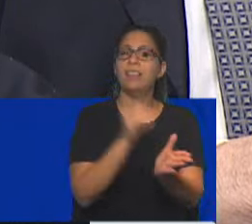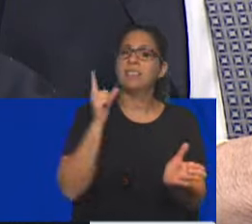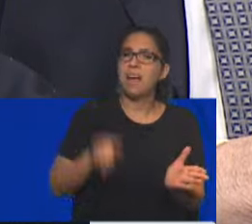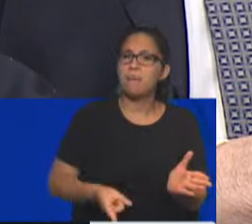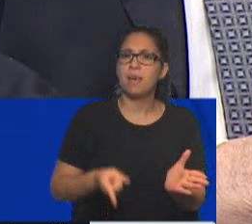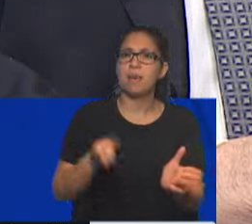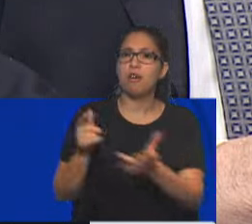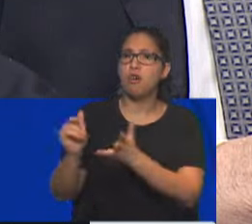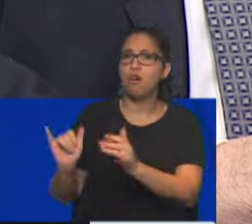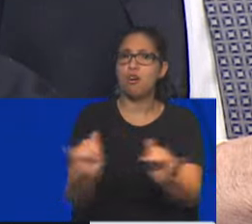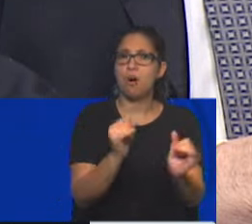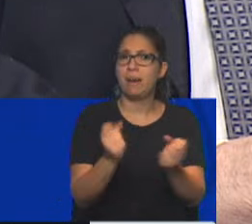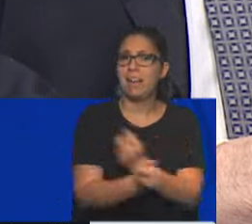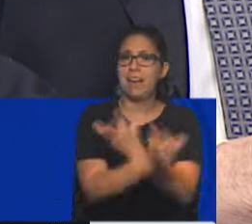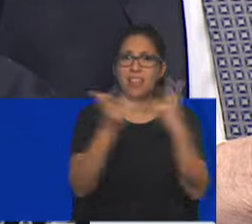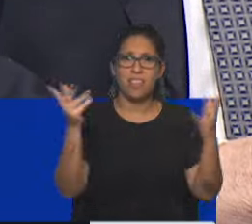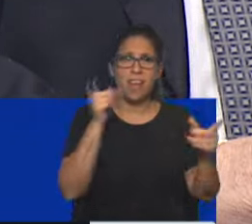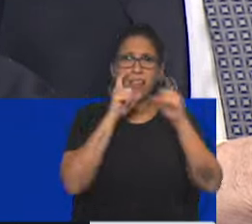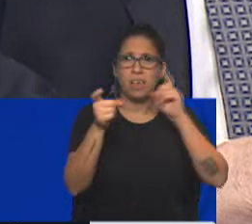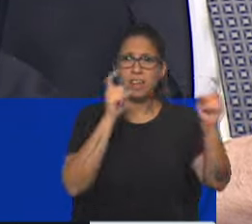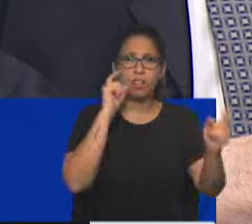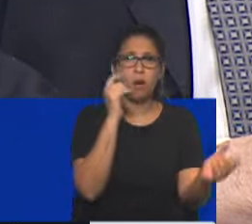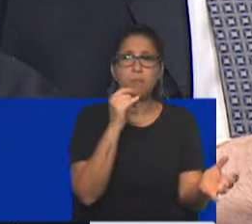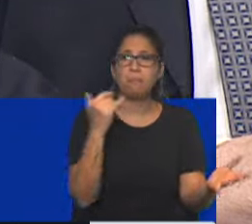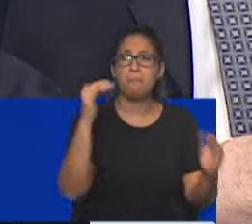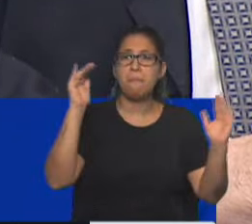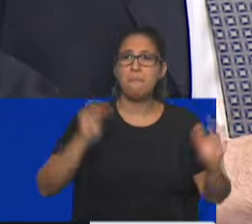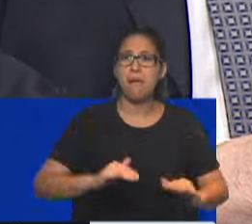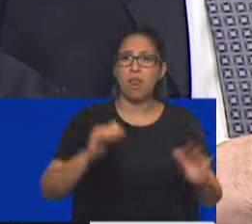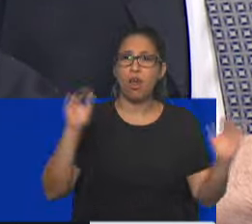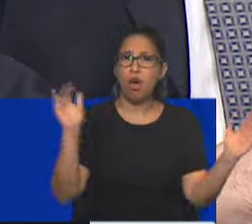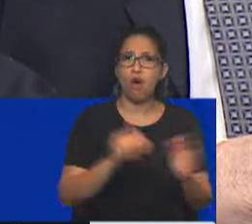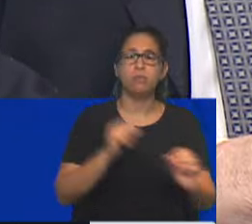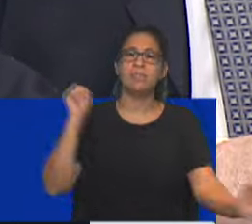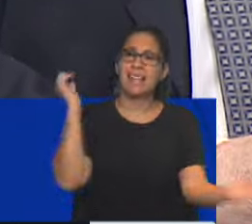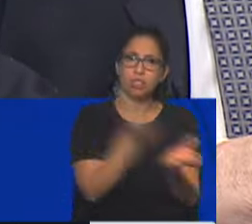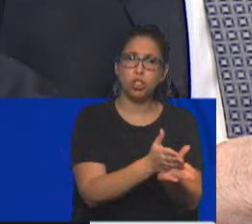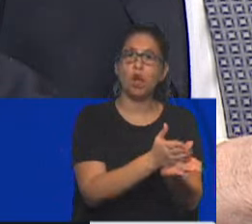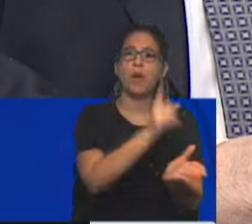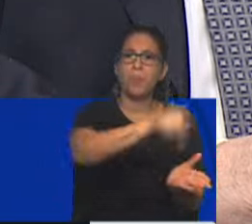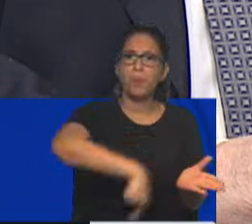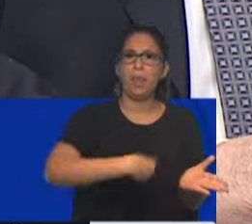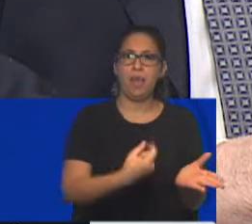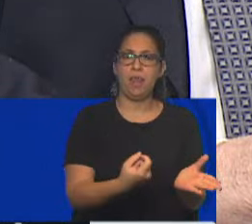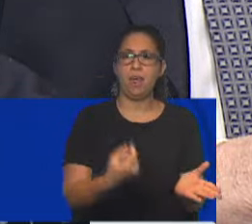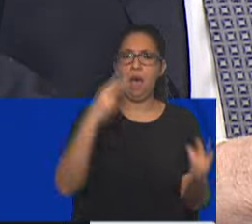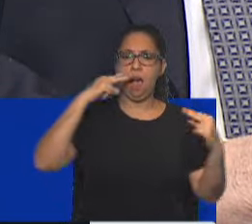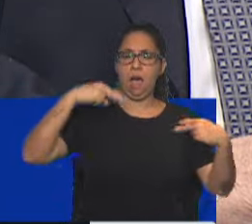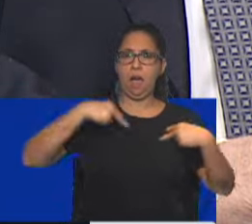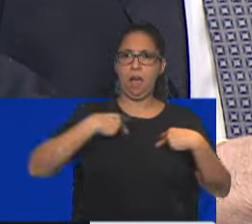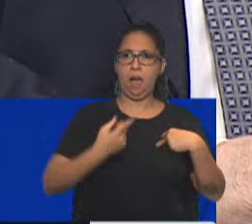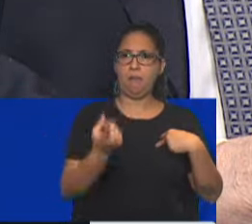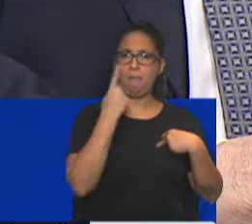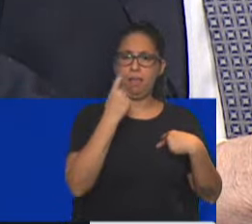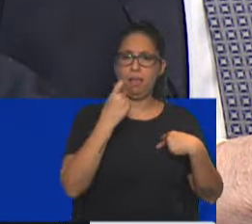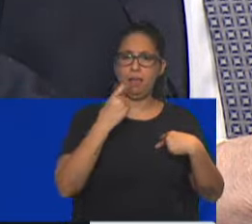cantidad de jóvenes que cometen delitos menores, la sanción les permita darse cuenta y no